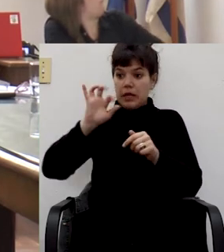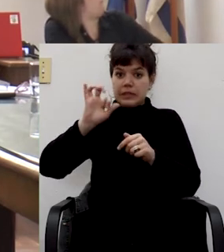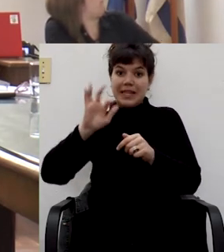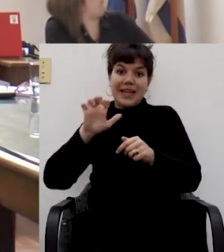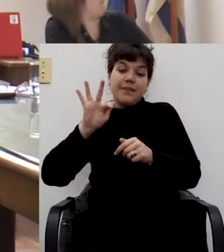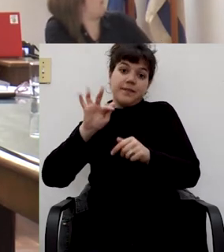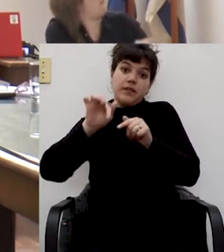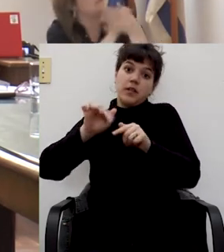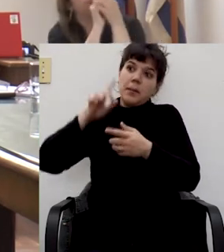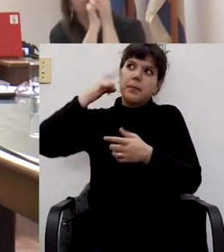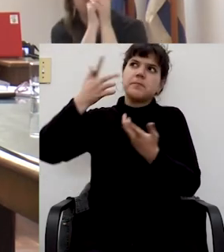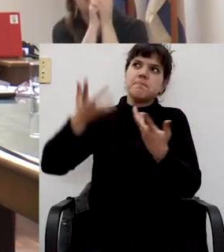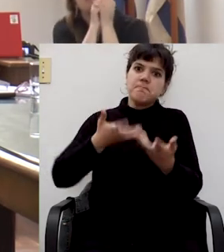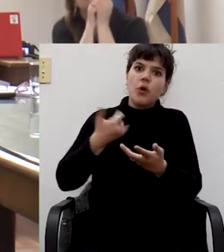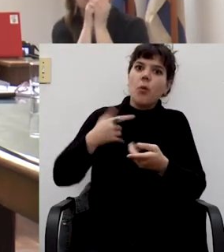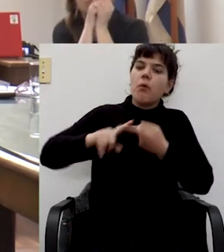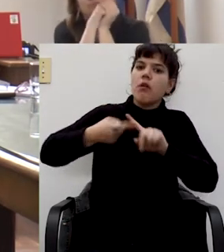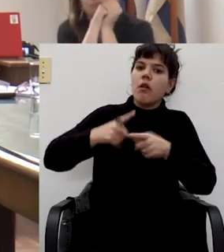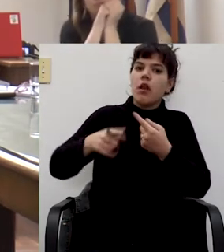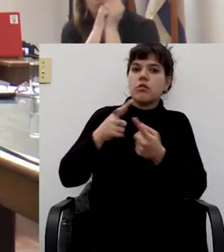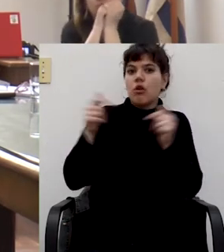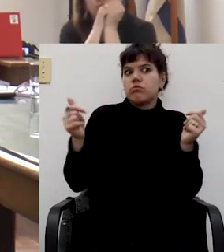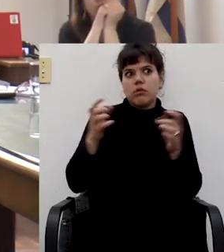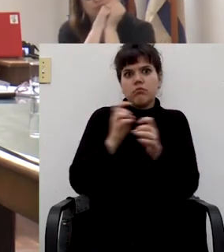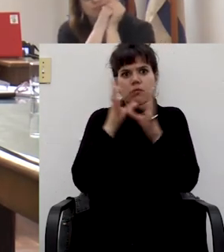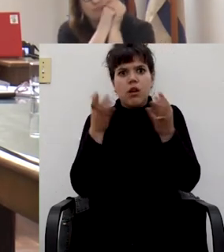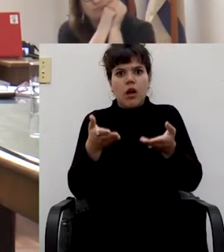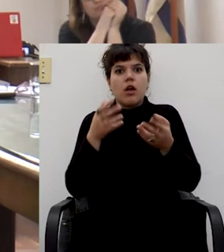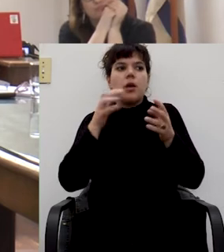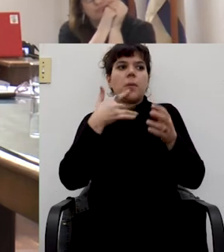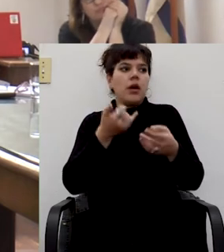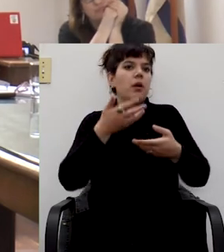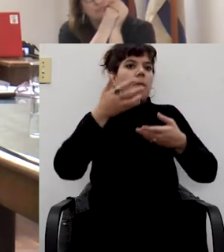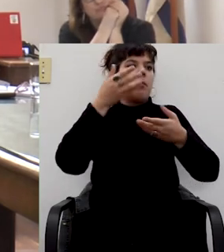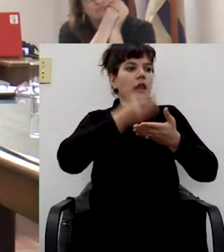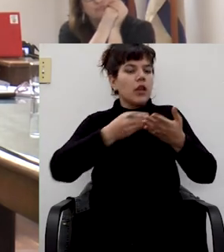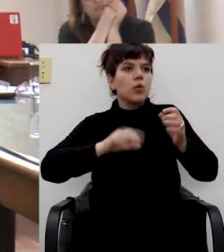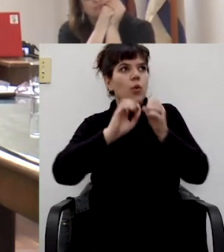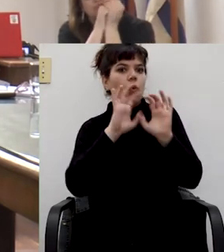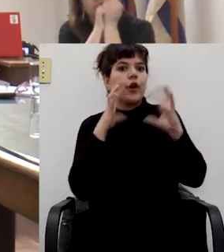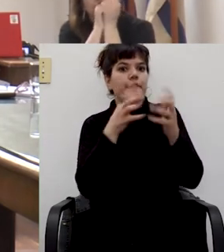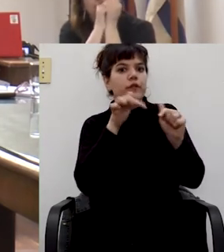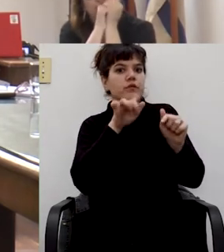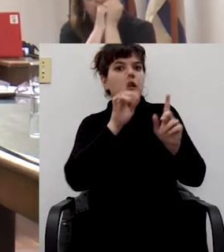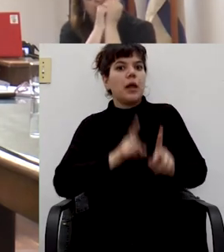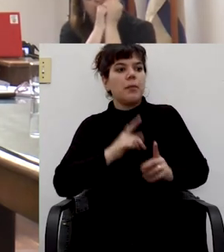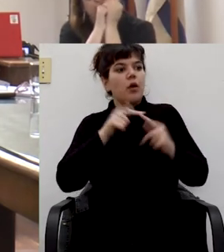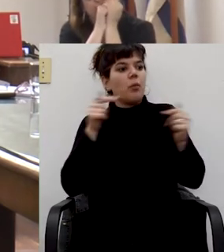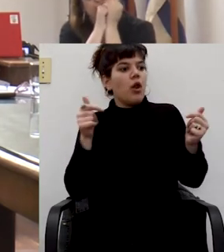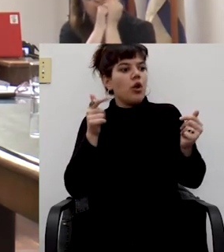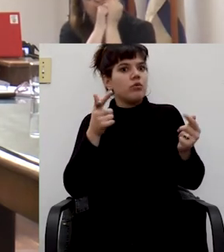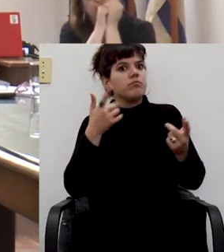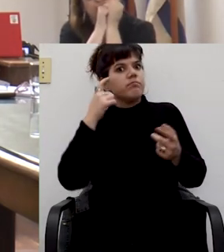pensar, bueno, en relación a puntos clave como son el diseño universal, la accesibilidad que veníamos hablando hoy y los ajustes